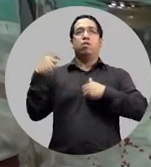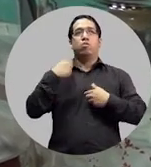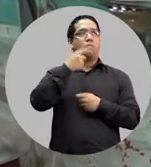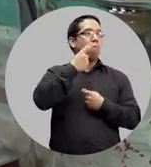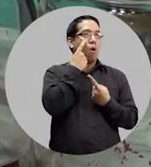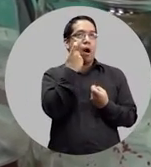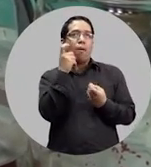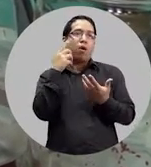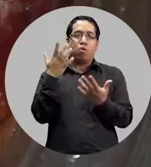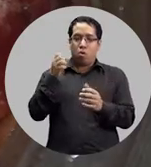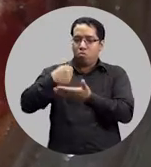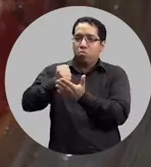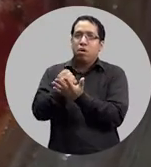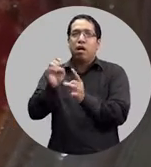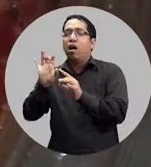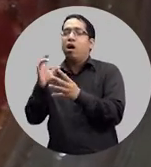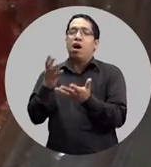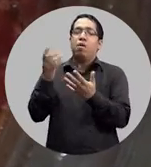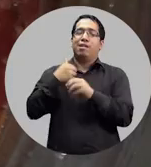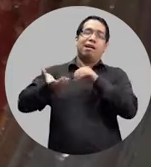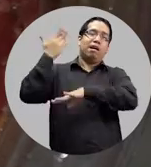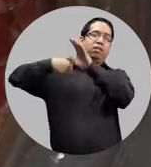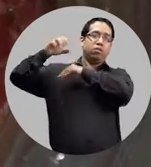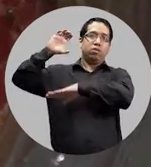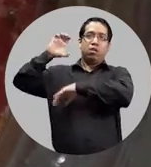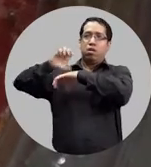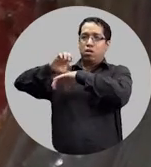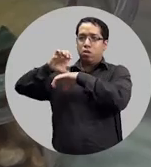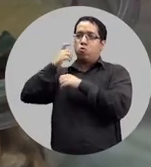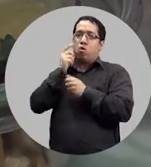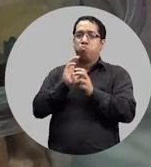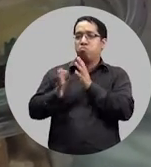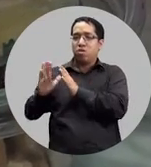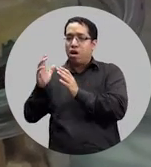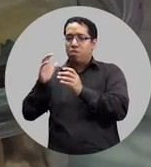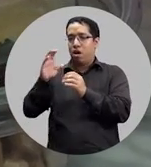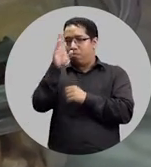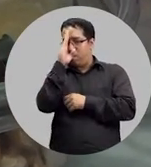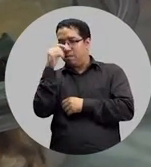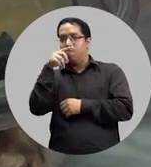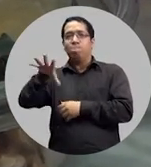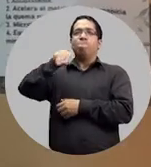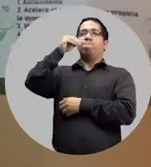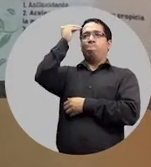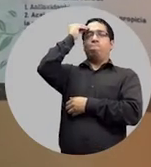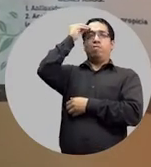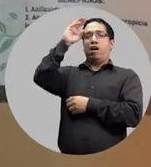algo natural porque habíamos hecho un curso de fitoterápico. Entonces quisimos aprovechar eso,